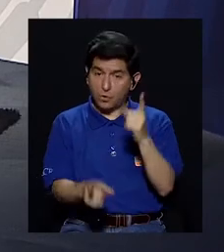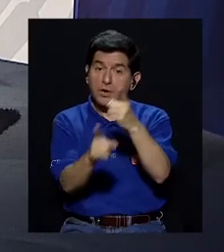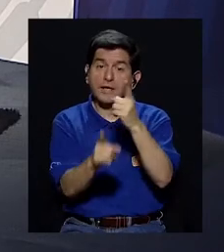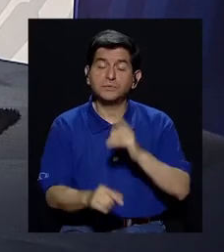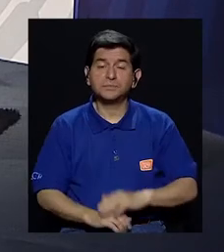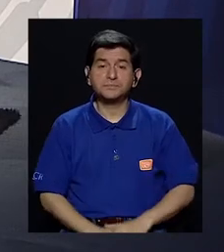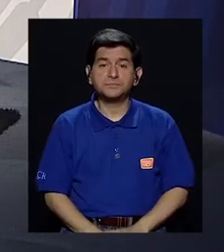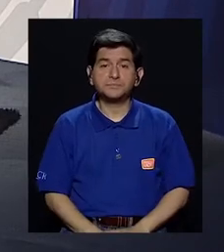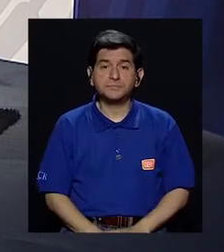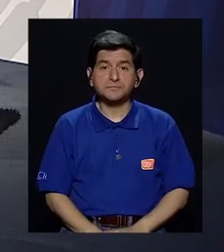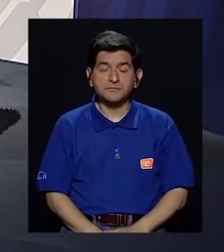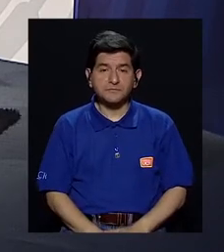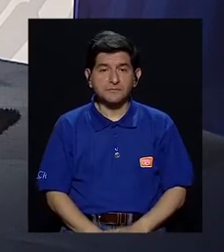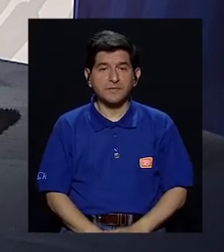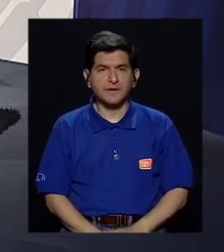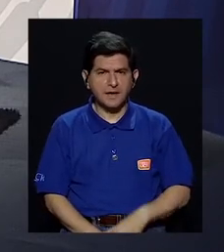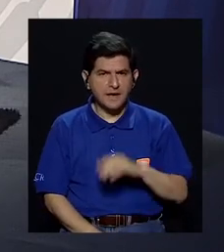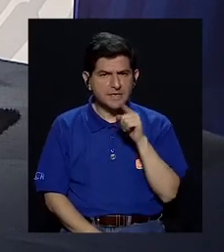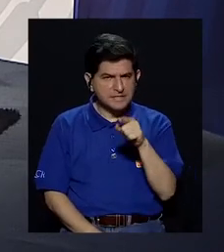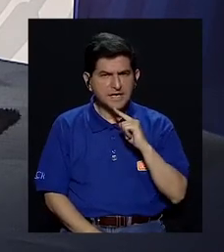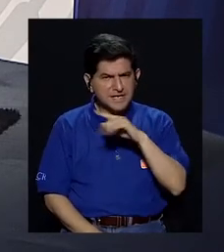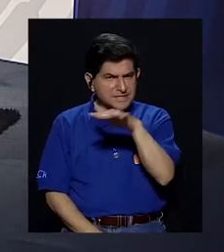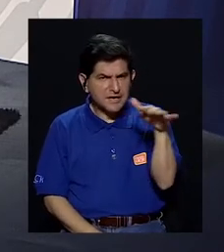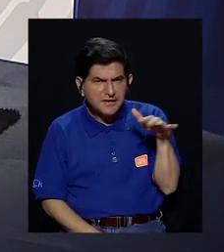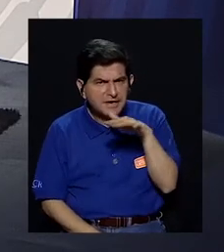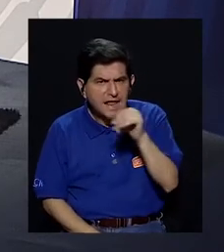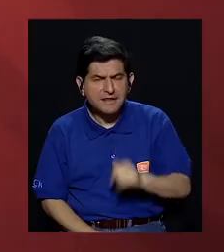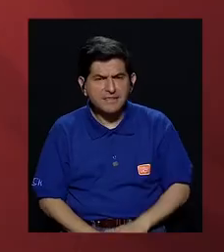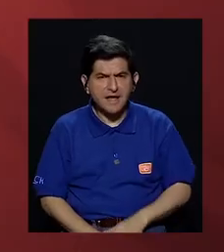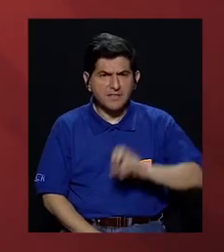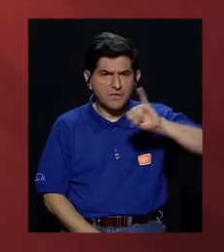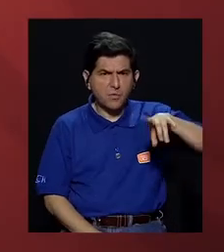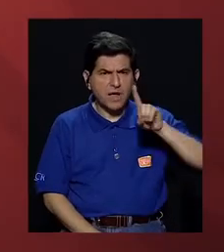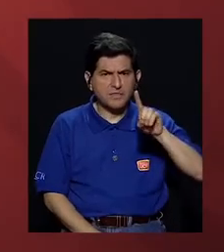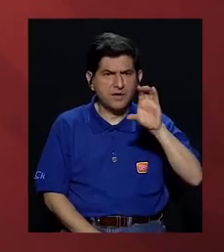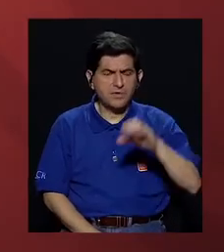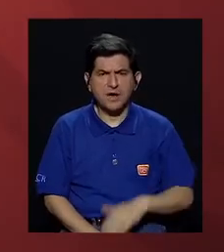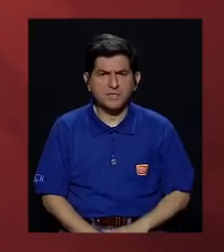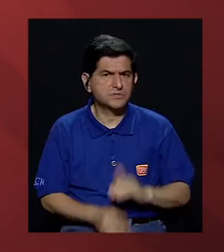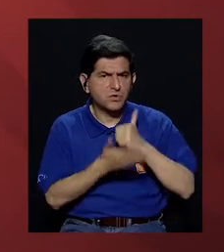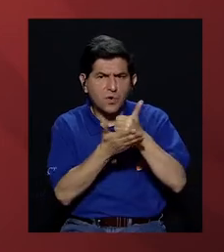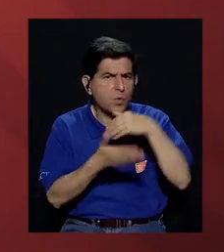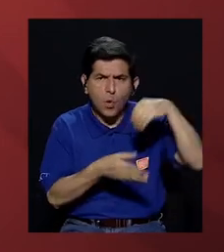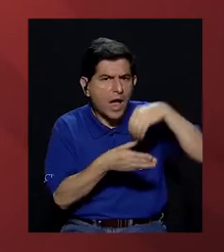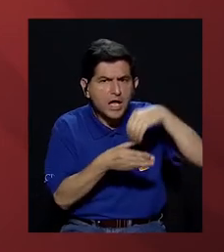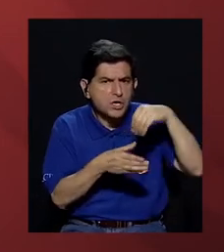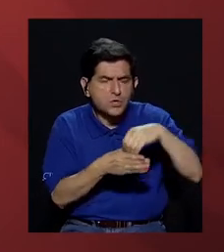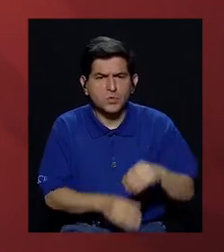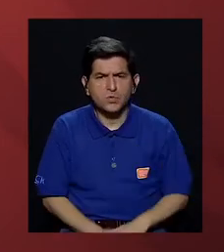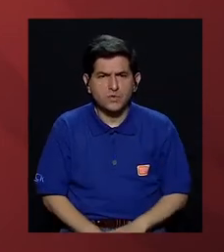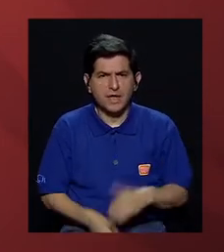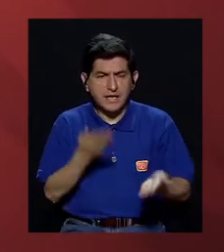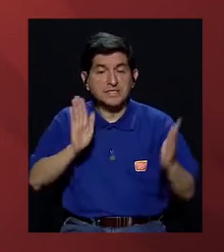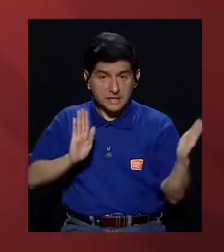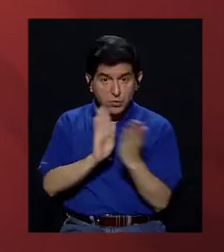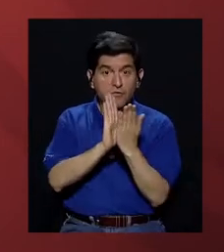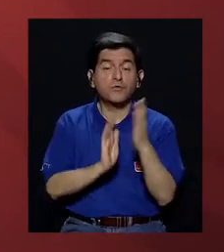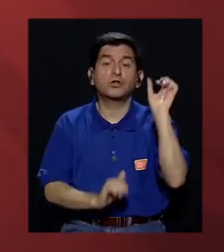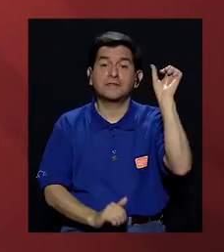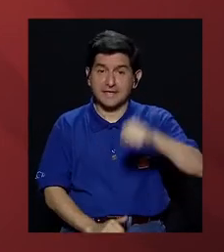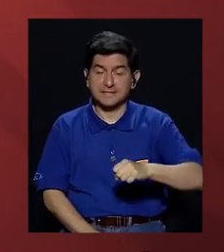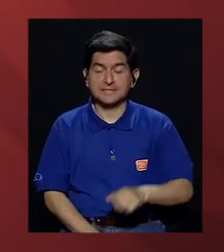exacto sí sí es sí esa es una realidad juan diego tampoco una tanto en contenidos sino más en confrontación